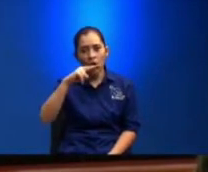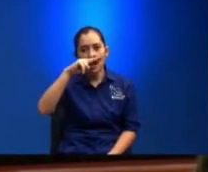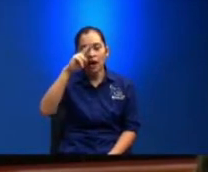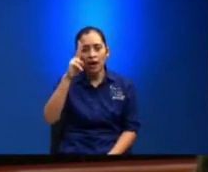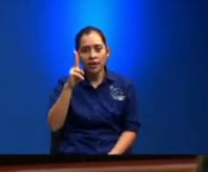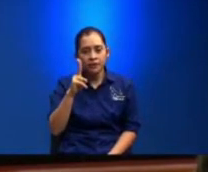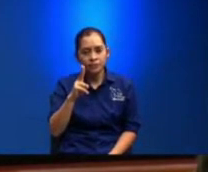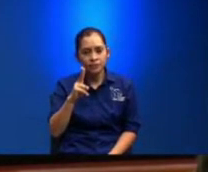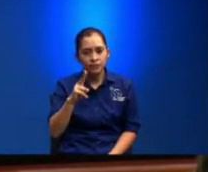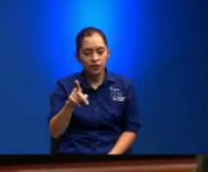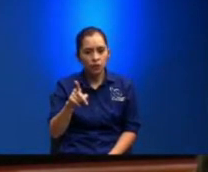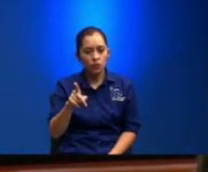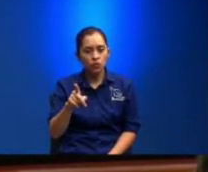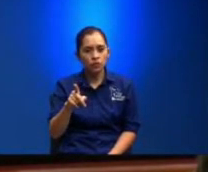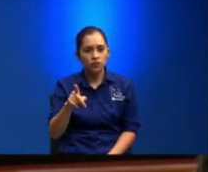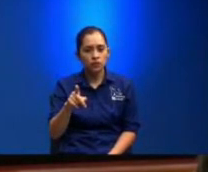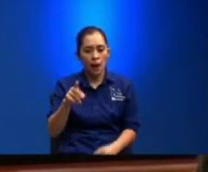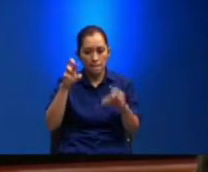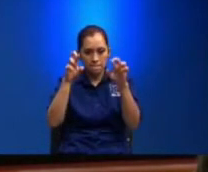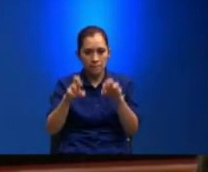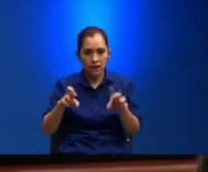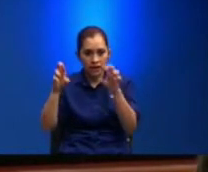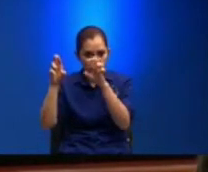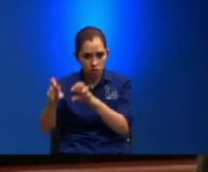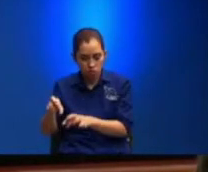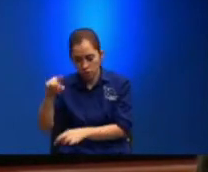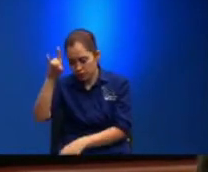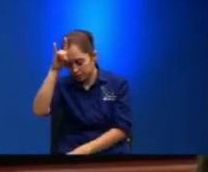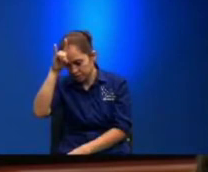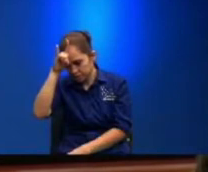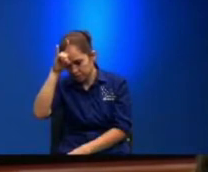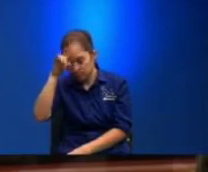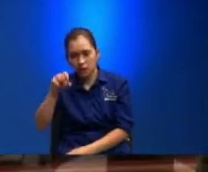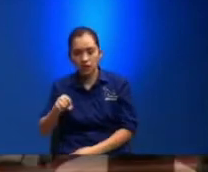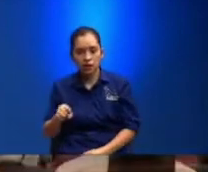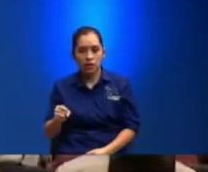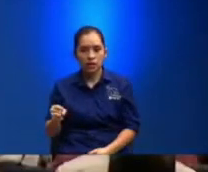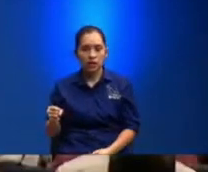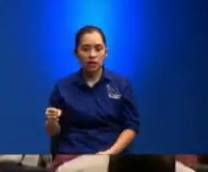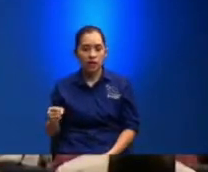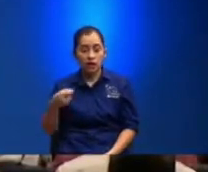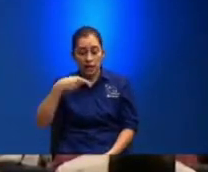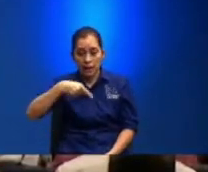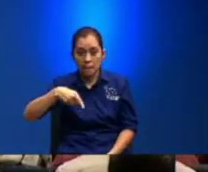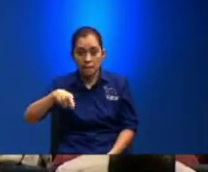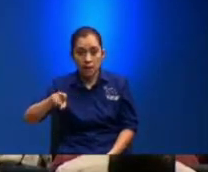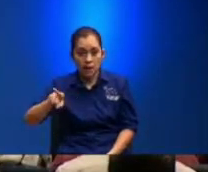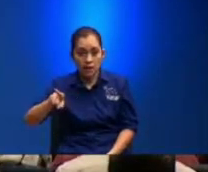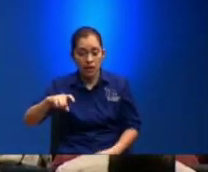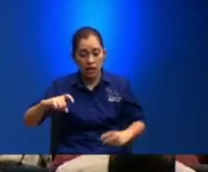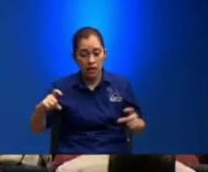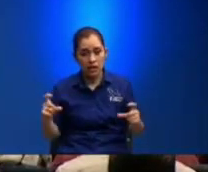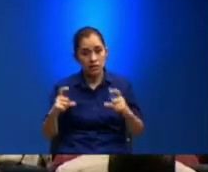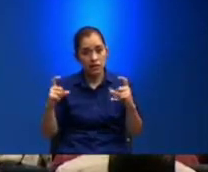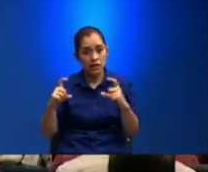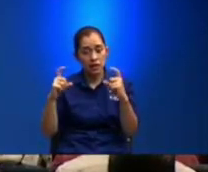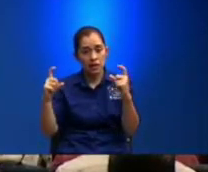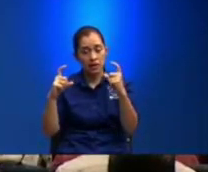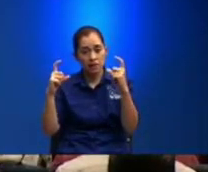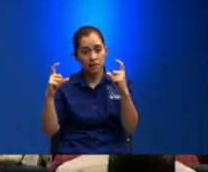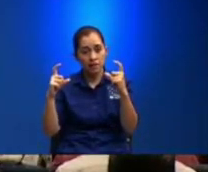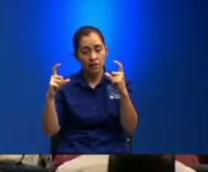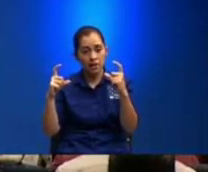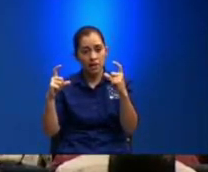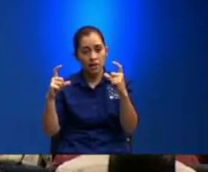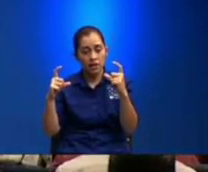celebrar constantemente las fiestas de dios y las que celebramos cantar y todo esto no hay ni